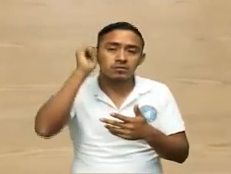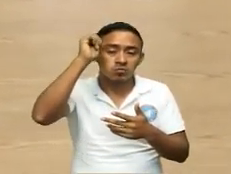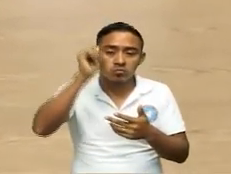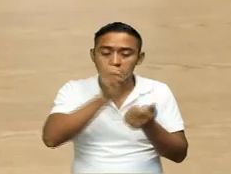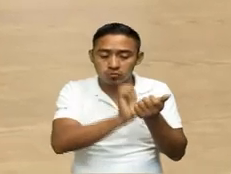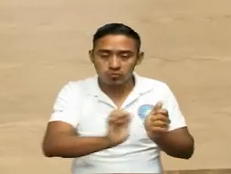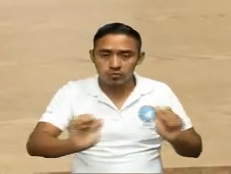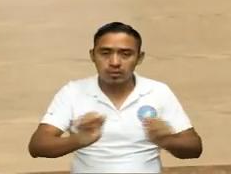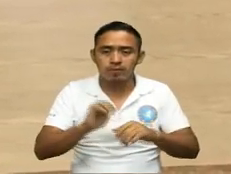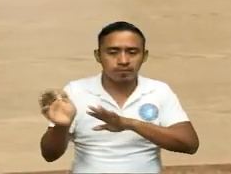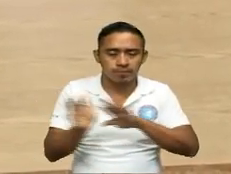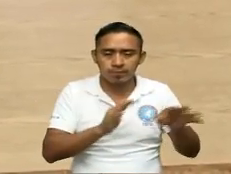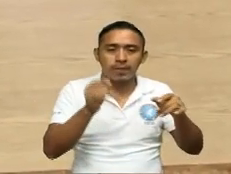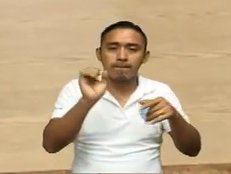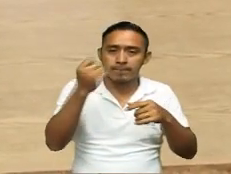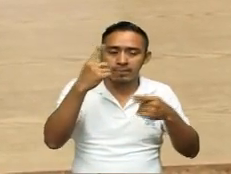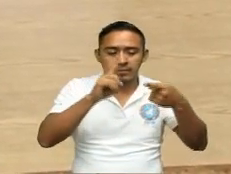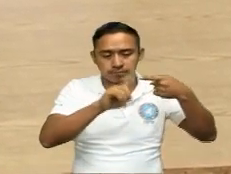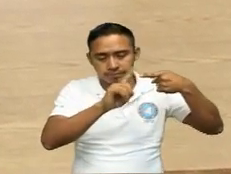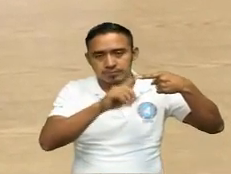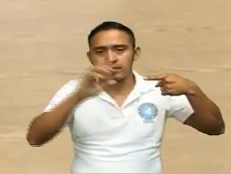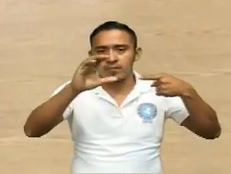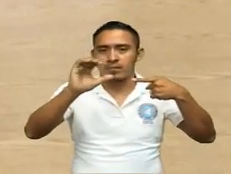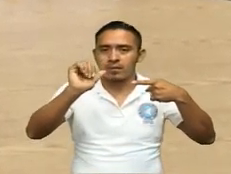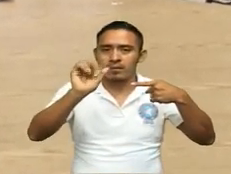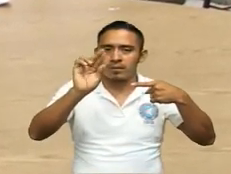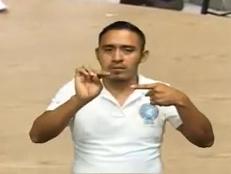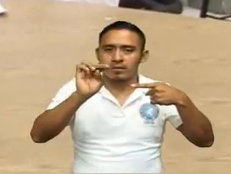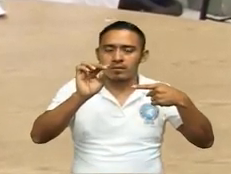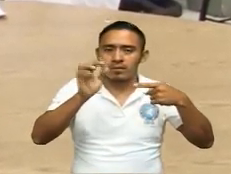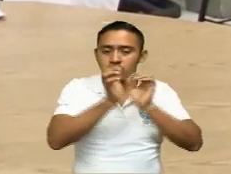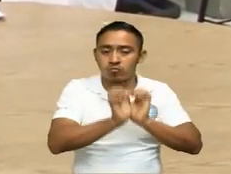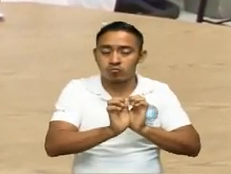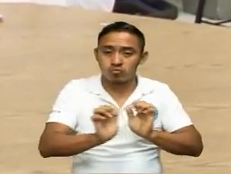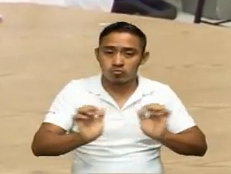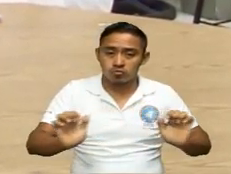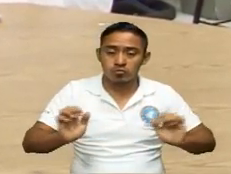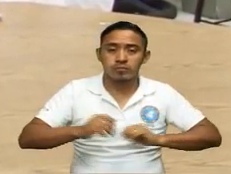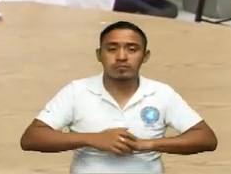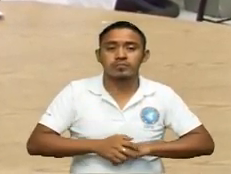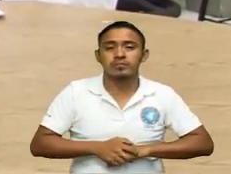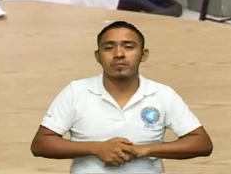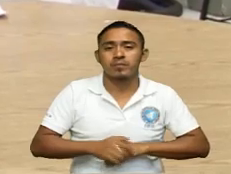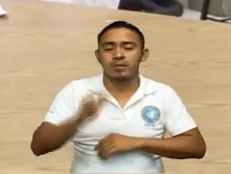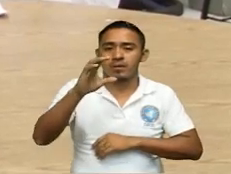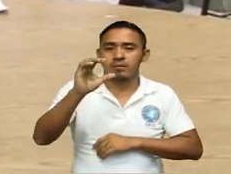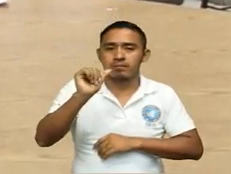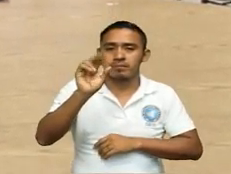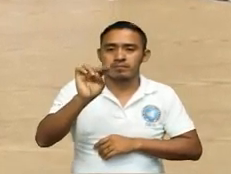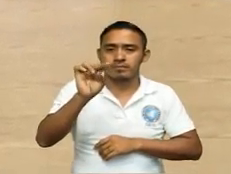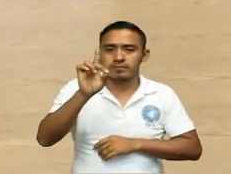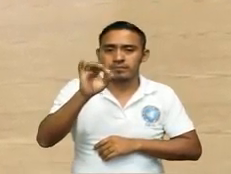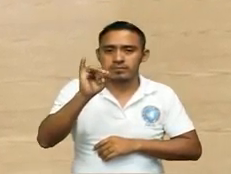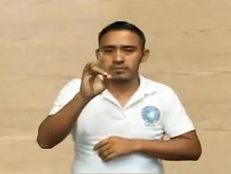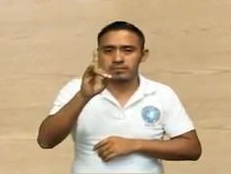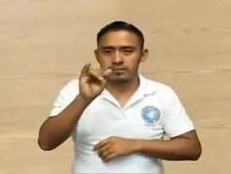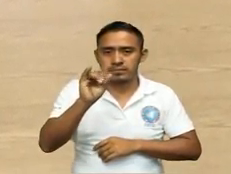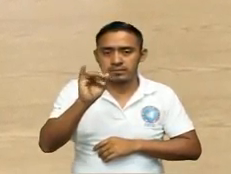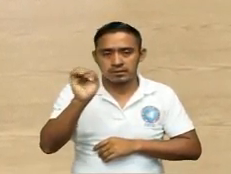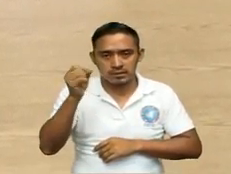de cándida, vamos a comenzar primeramente con lo más básico, que es en los niños. ¿Qué es candidiasis? Pues para que la persona lo